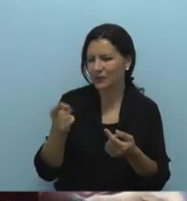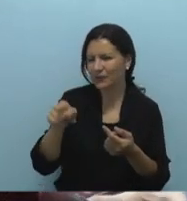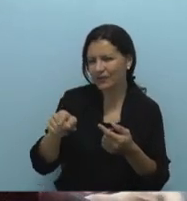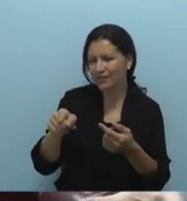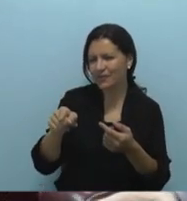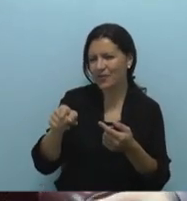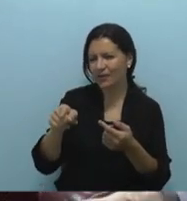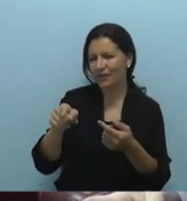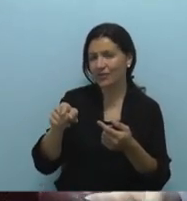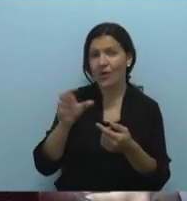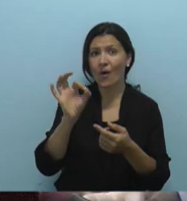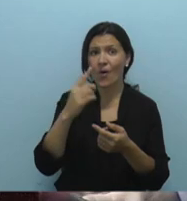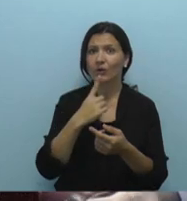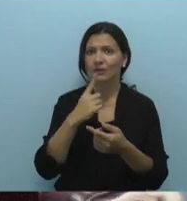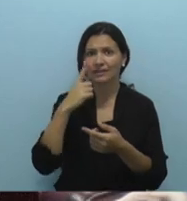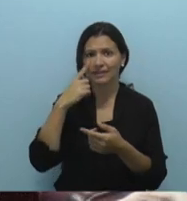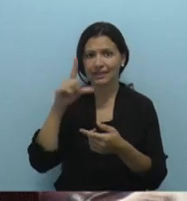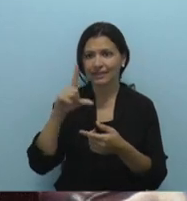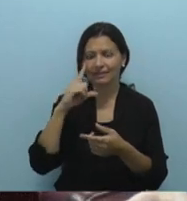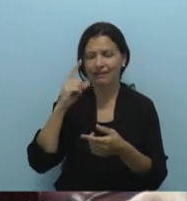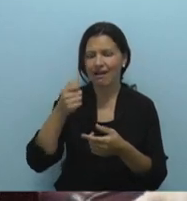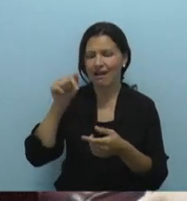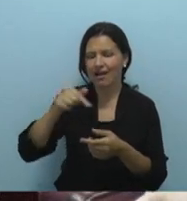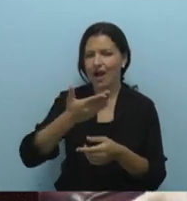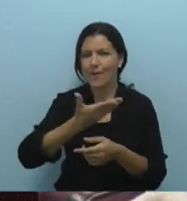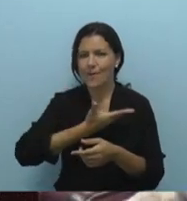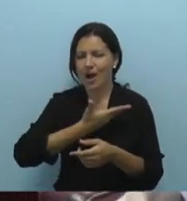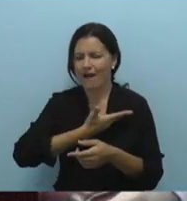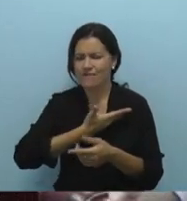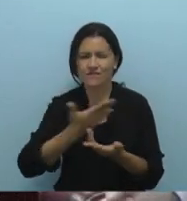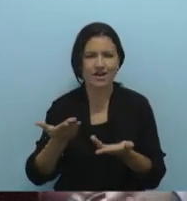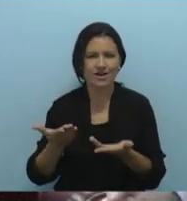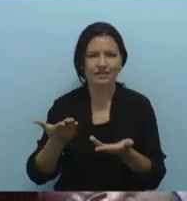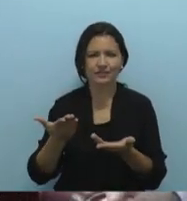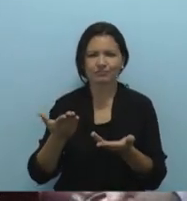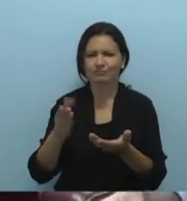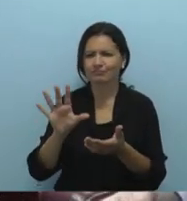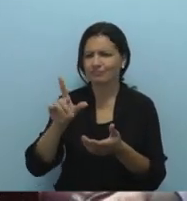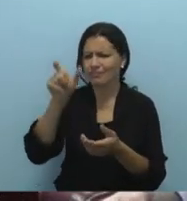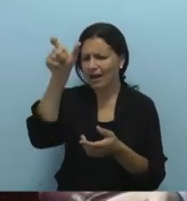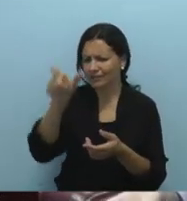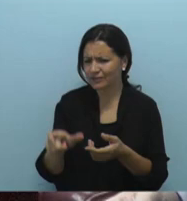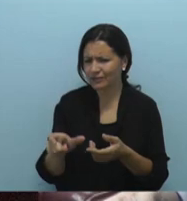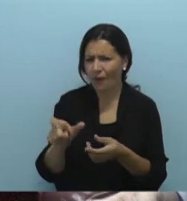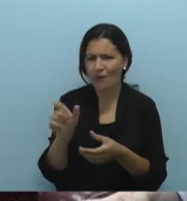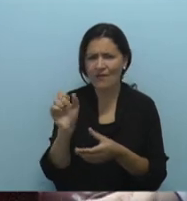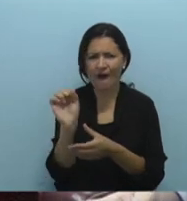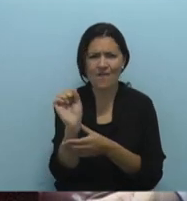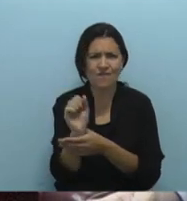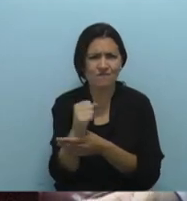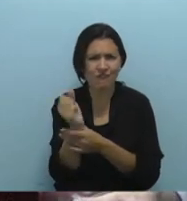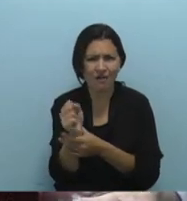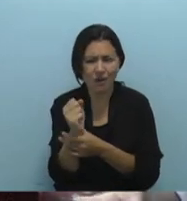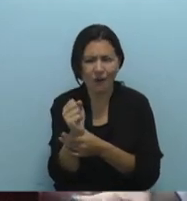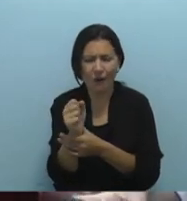ícono de la ciudad de Santa Fe, de toda la región. Un ícono de lucha, como bien se dijo, como bien